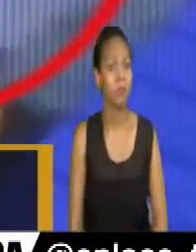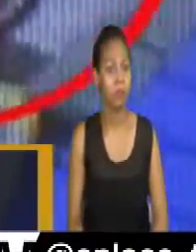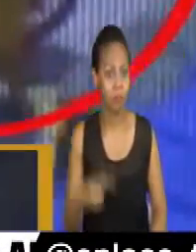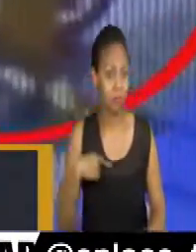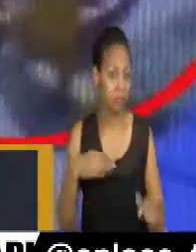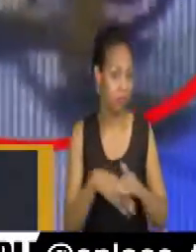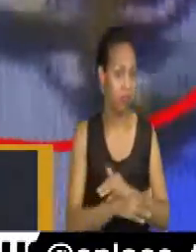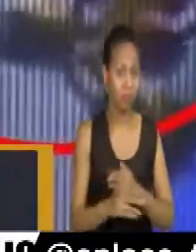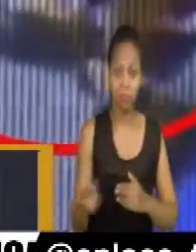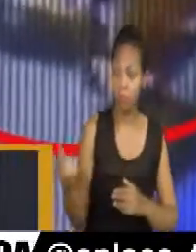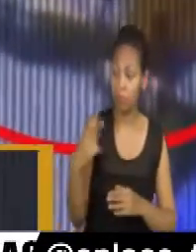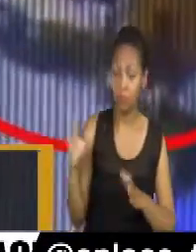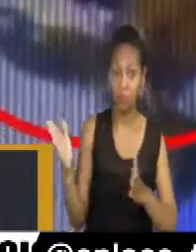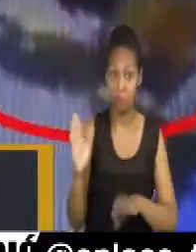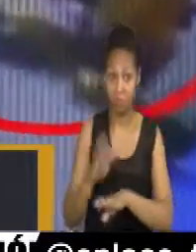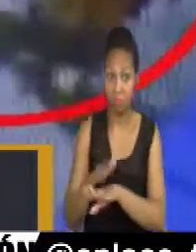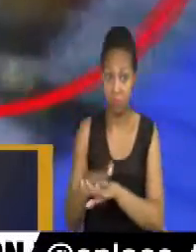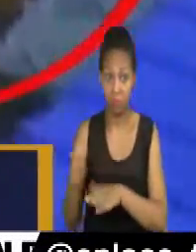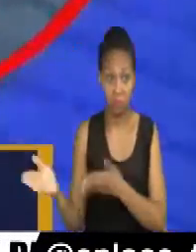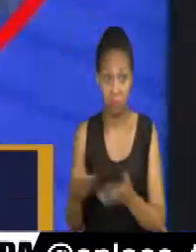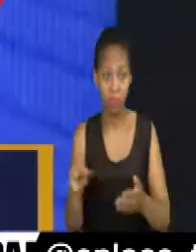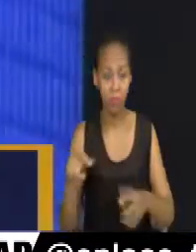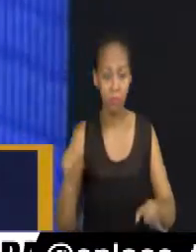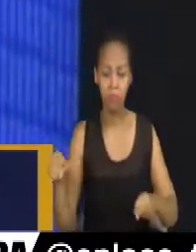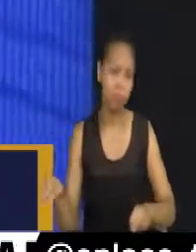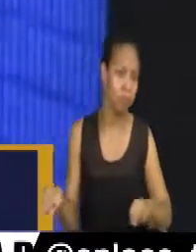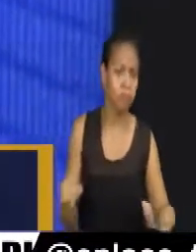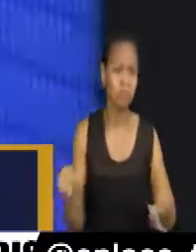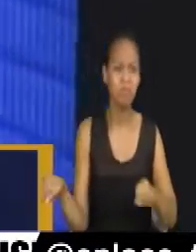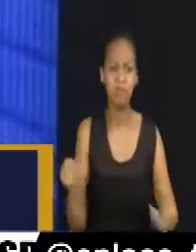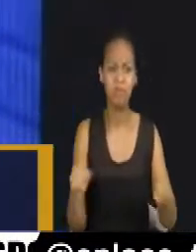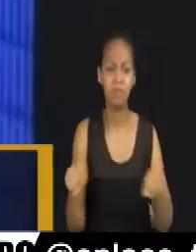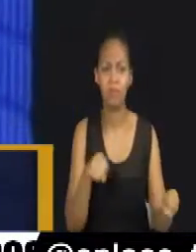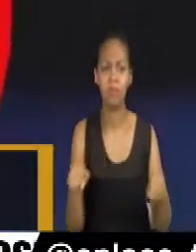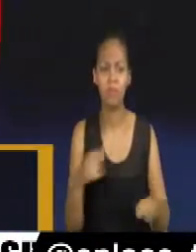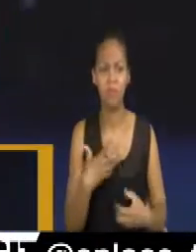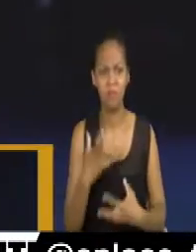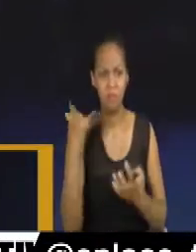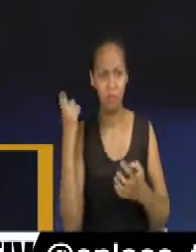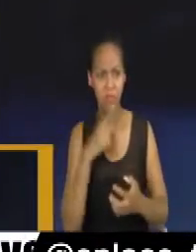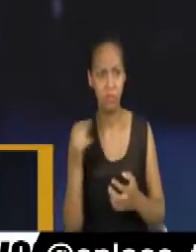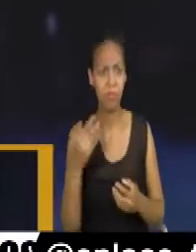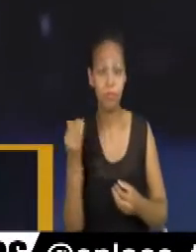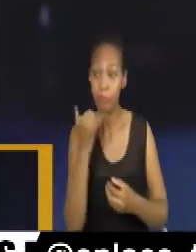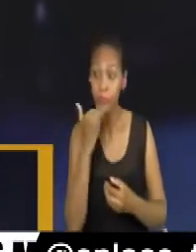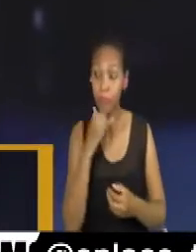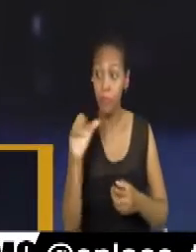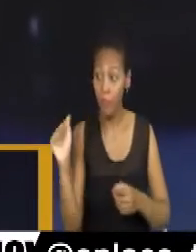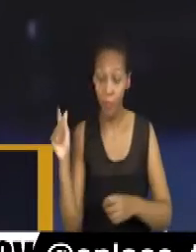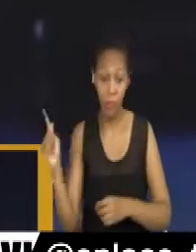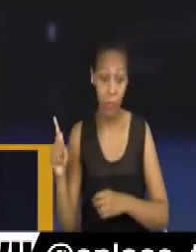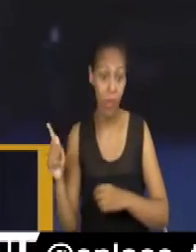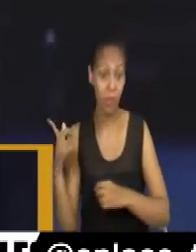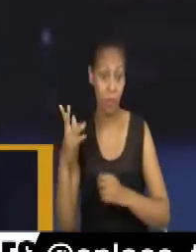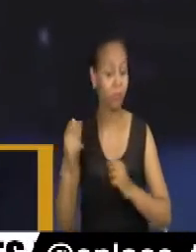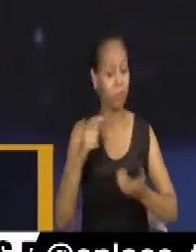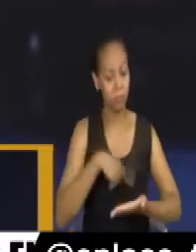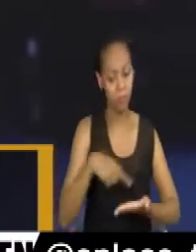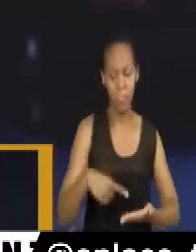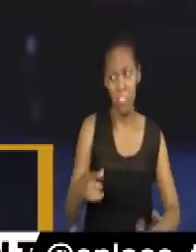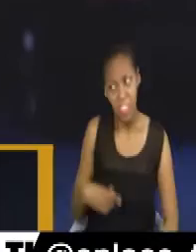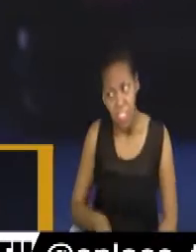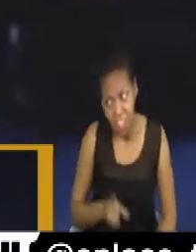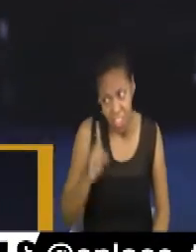autorización, intentó llevarse la motocicleta y en medio de su sofocamiento se lanzó contra la compañera que hizo el procedimiento y la amenazó. Dijo